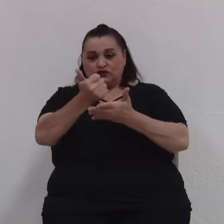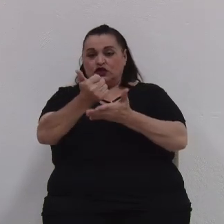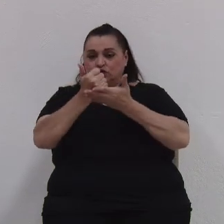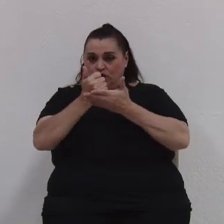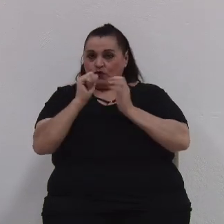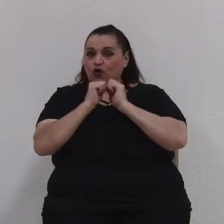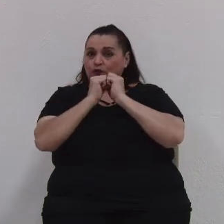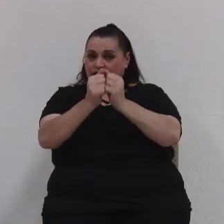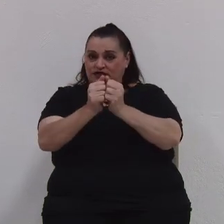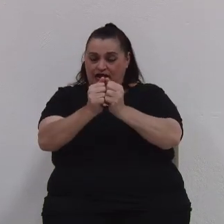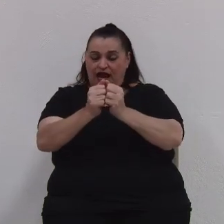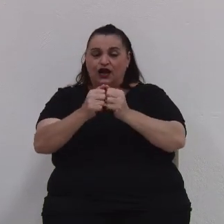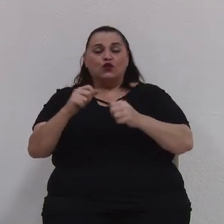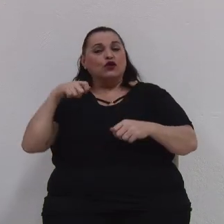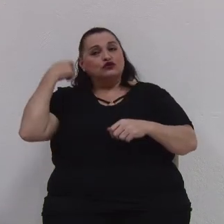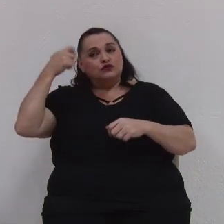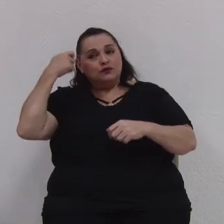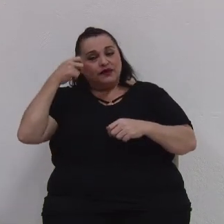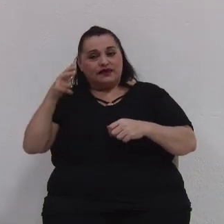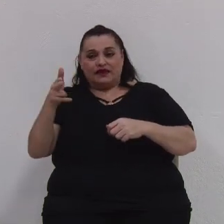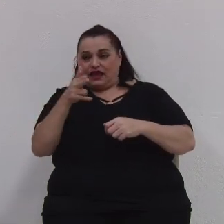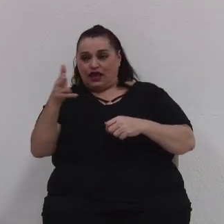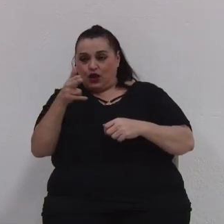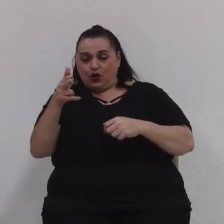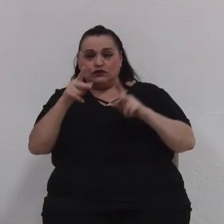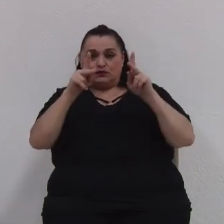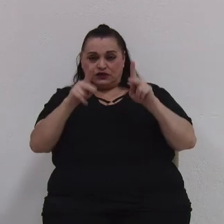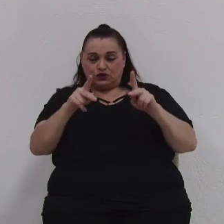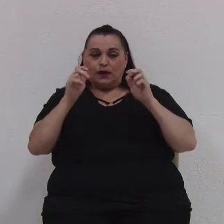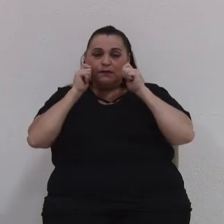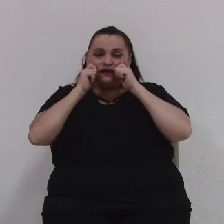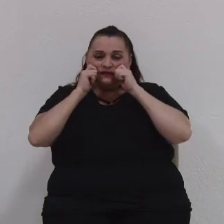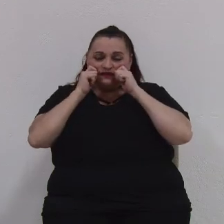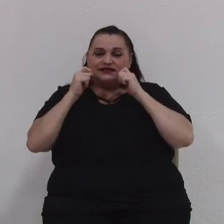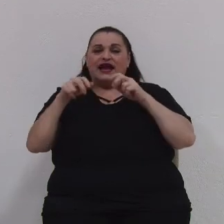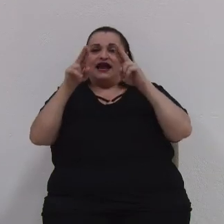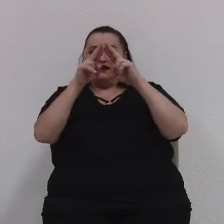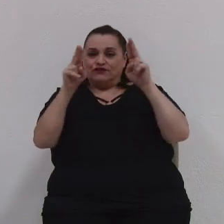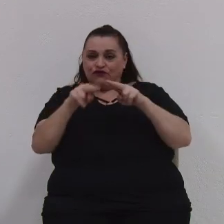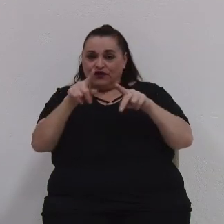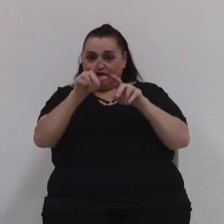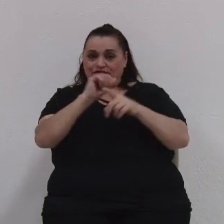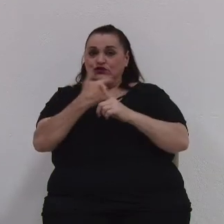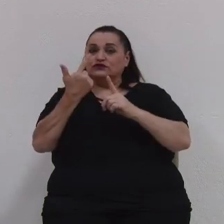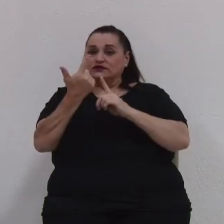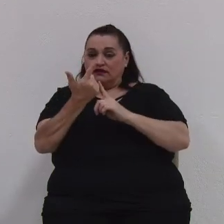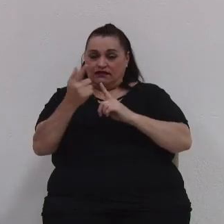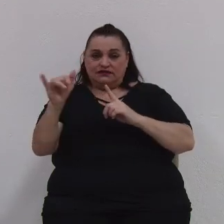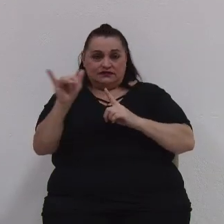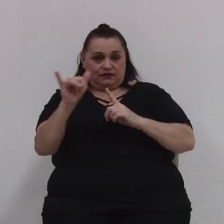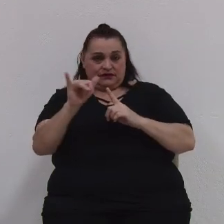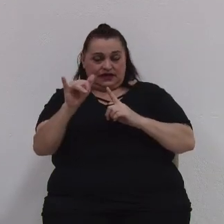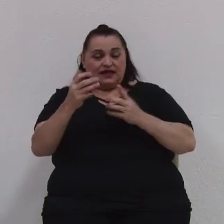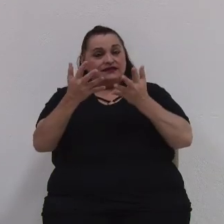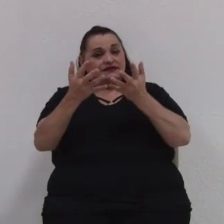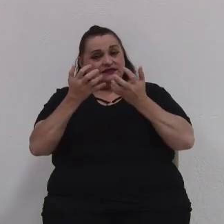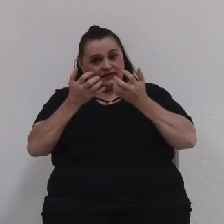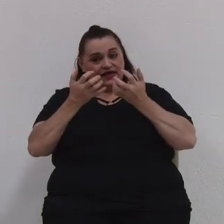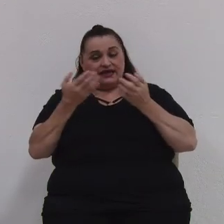acompañaron a través de los videos, a quienes nos han acompañado presencialmente y a través de las redes sociales. Y